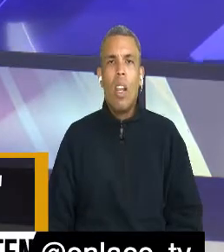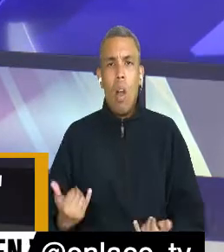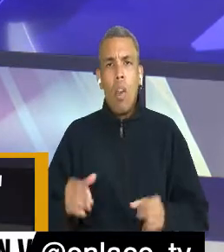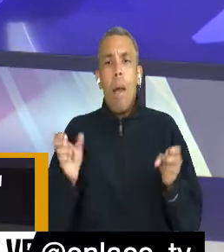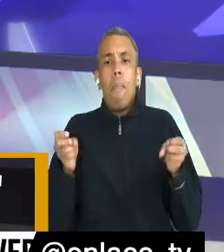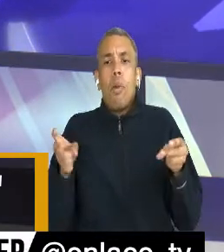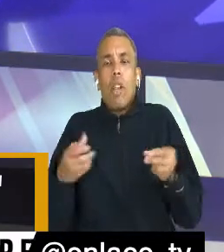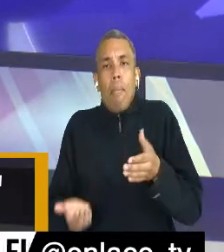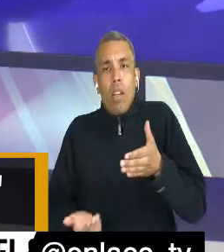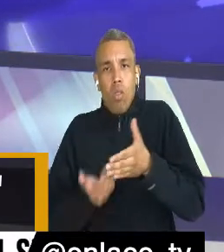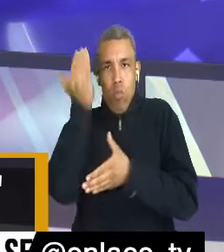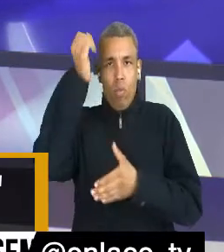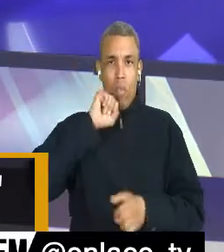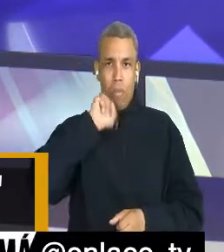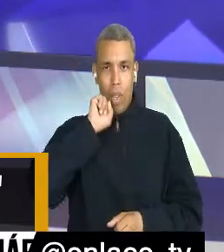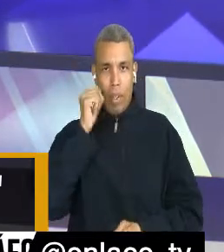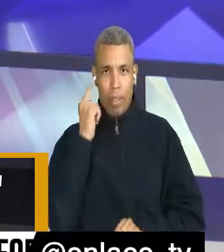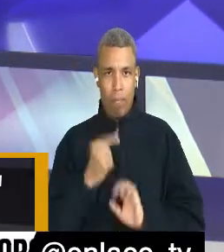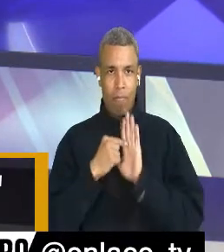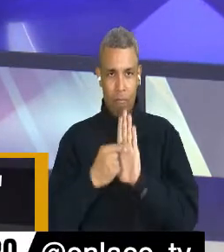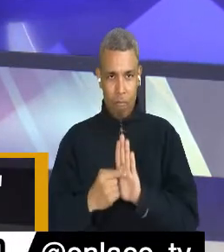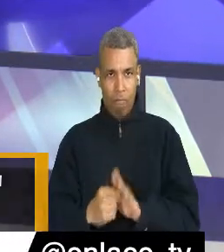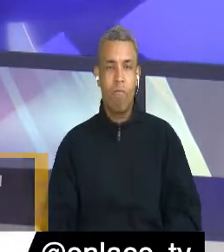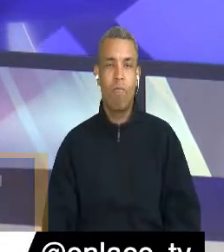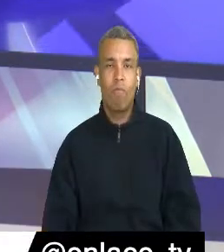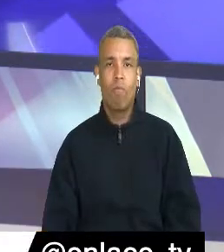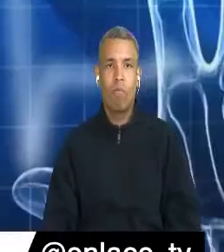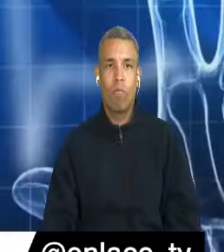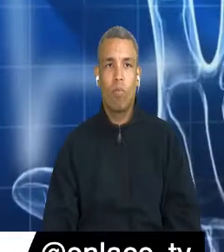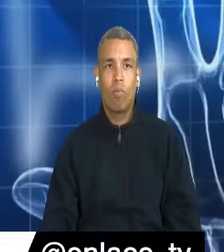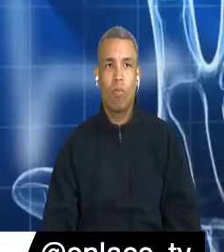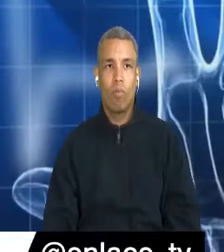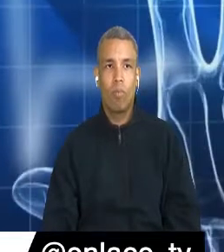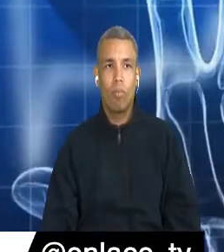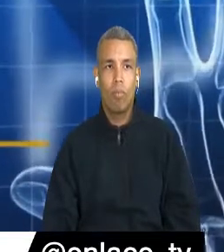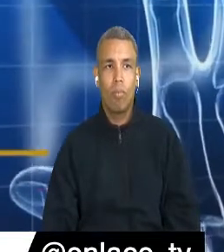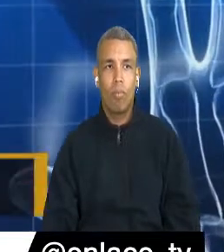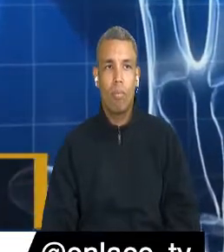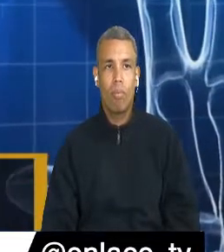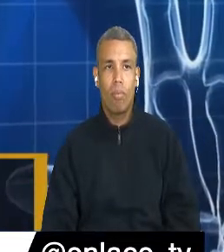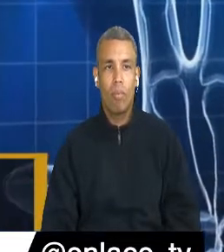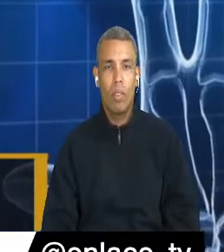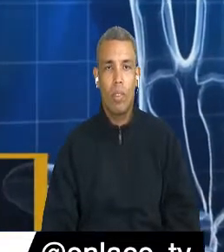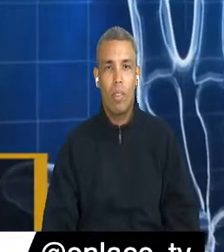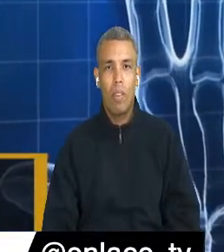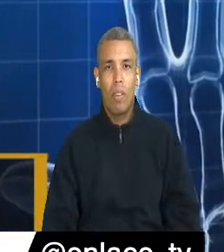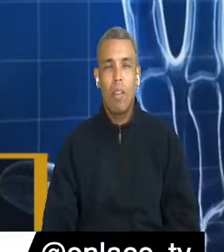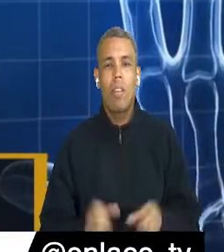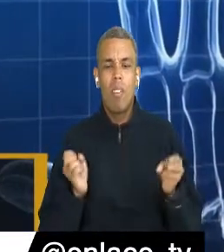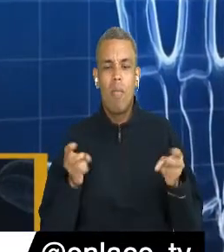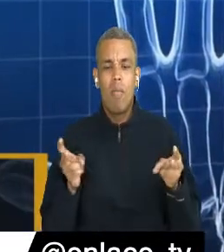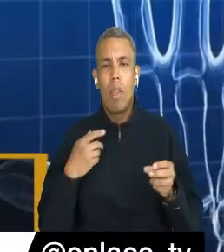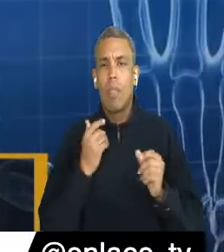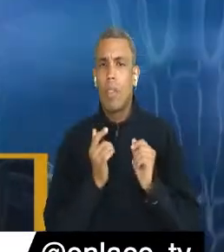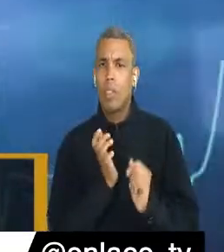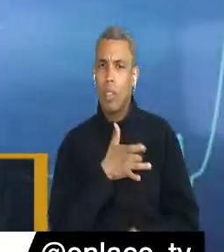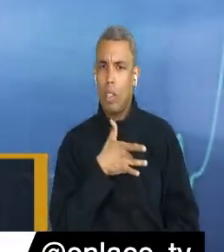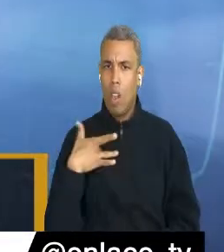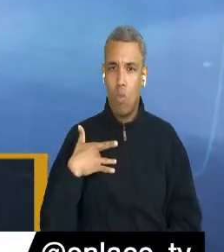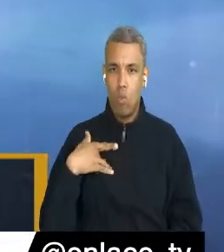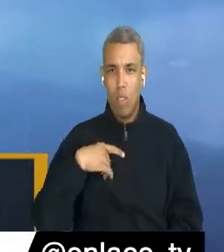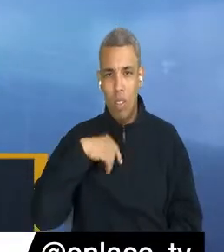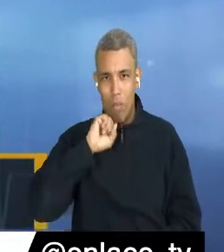El tema de hoy fue el acné. Un dermatólogo habló sobre este tema en particular. Primero la Salud es el nuevo programa especializado en la parrilla